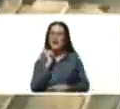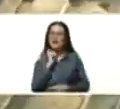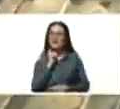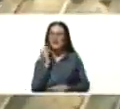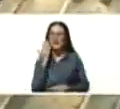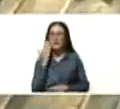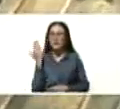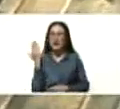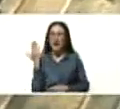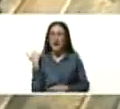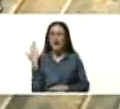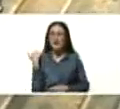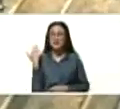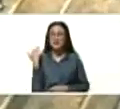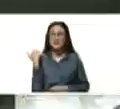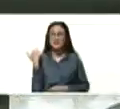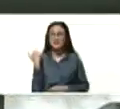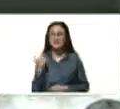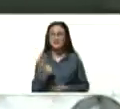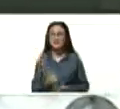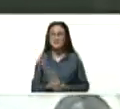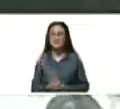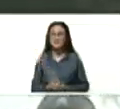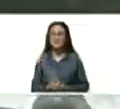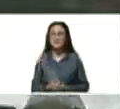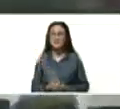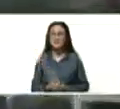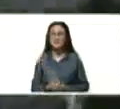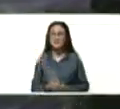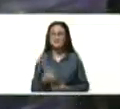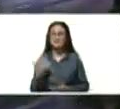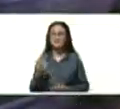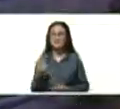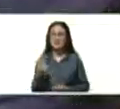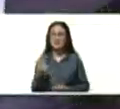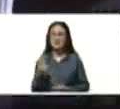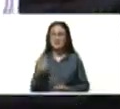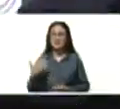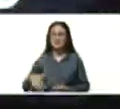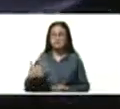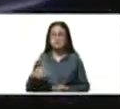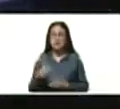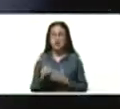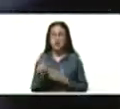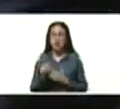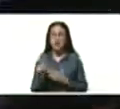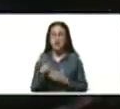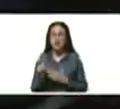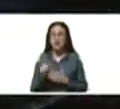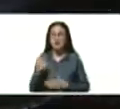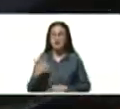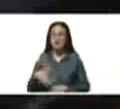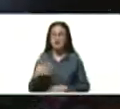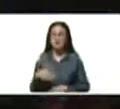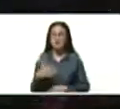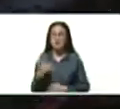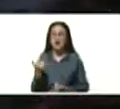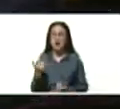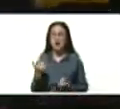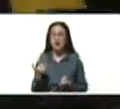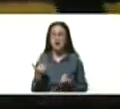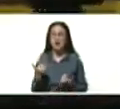aquí eran las ruedas que nos costaban una bola de billete en dólares en el mundo. Y aquí